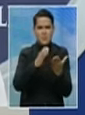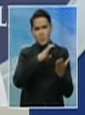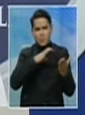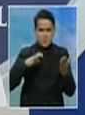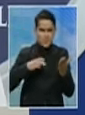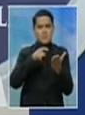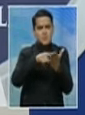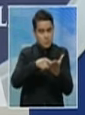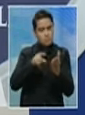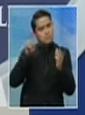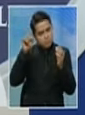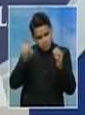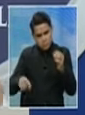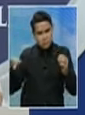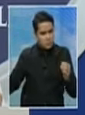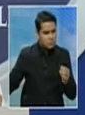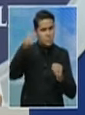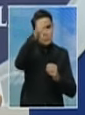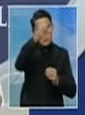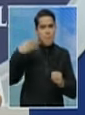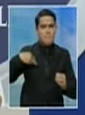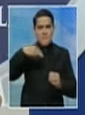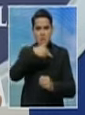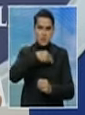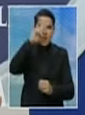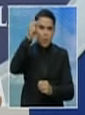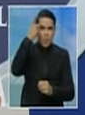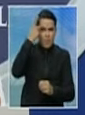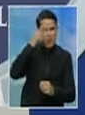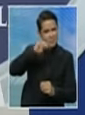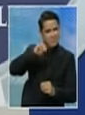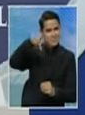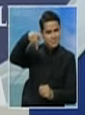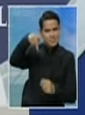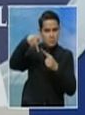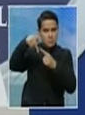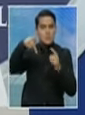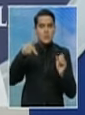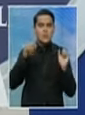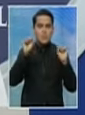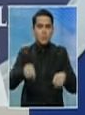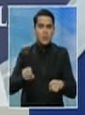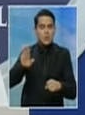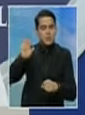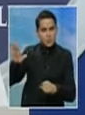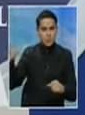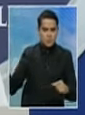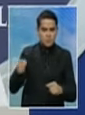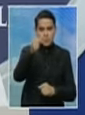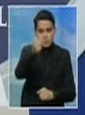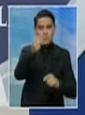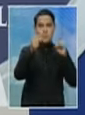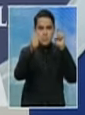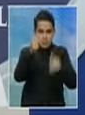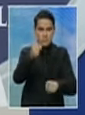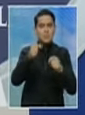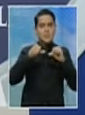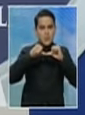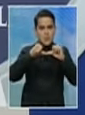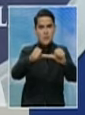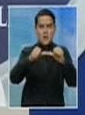serán puestos a la orden del Ministerio Público cuando corresponda. Las condiciones de detención deben cumplir con los